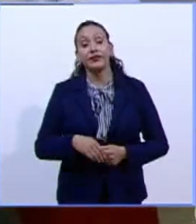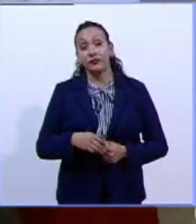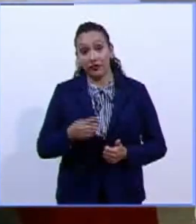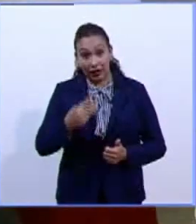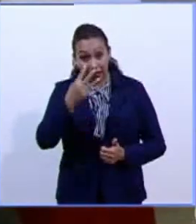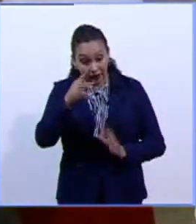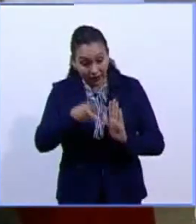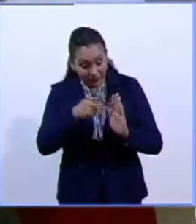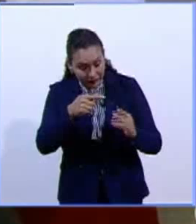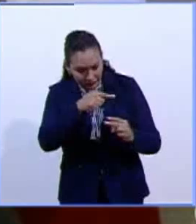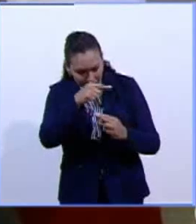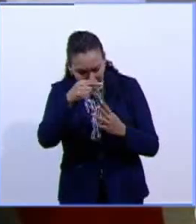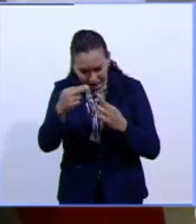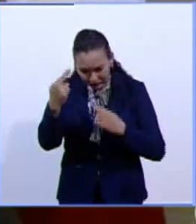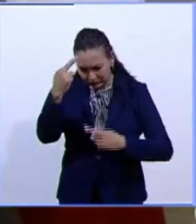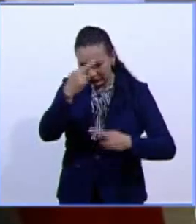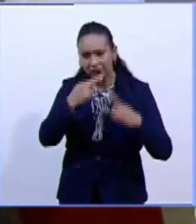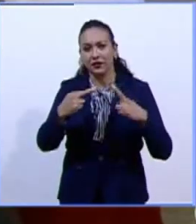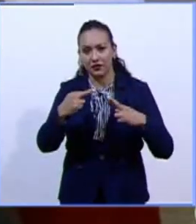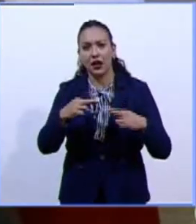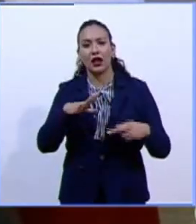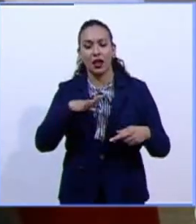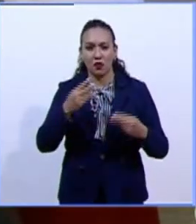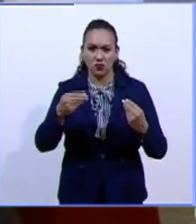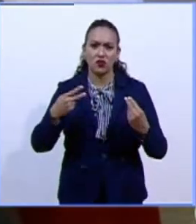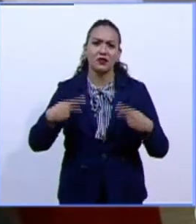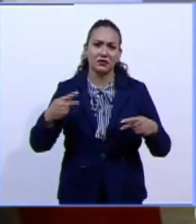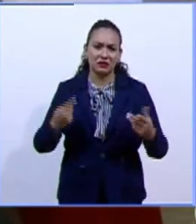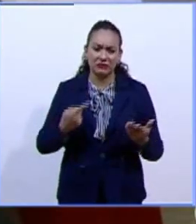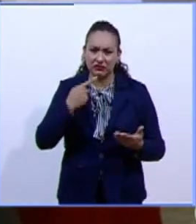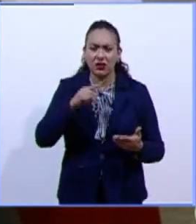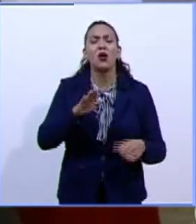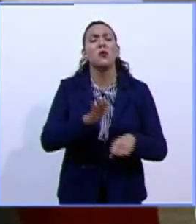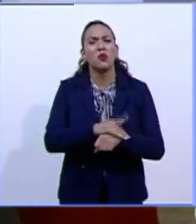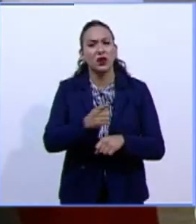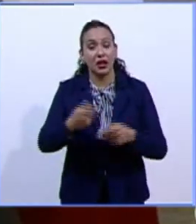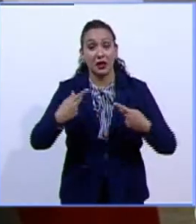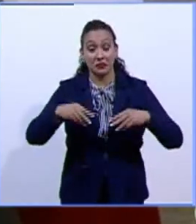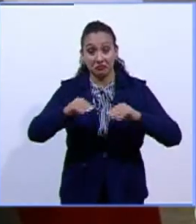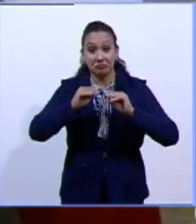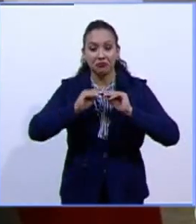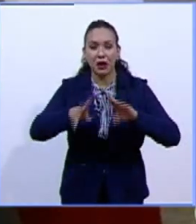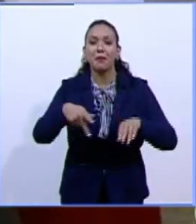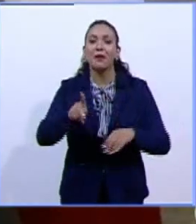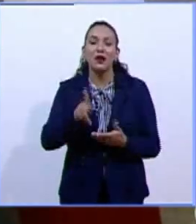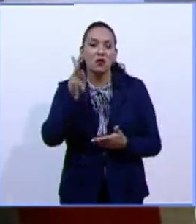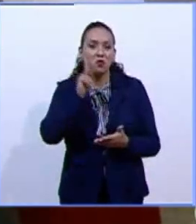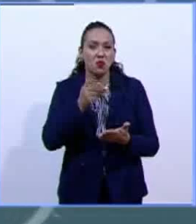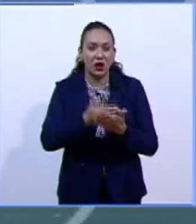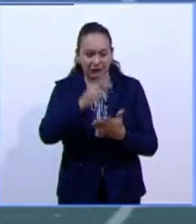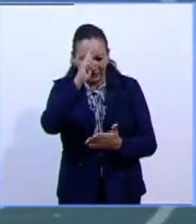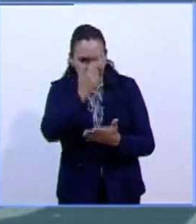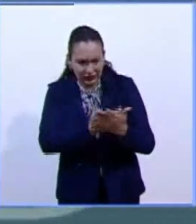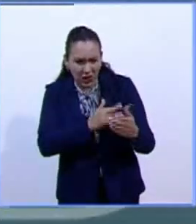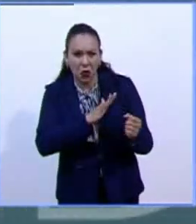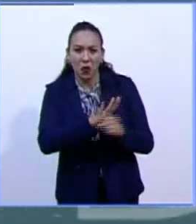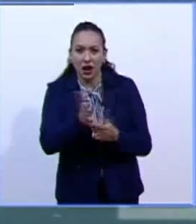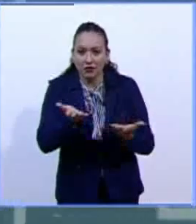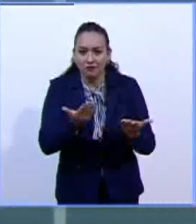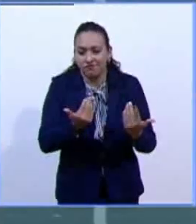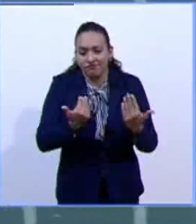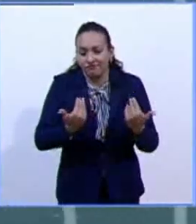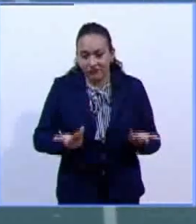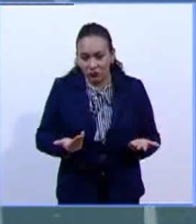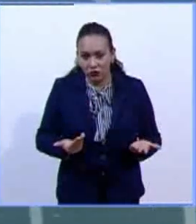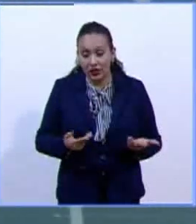se propone confirmar las resoluciones impugnadas porque los promoventes no lograron demostrar las supuestas violaciones procesales que